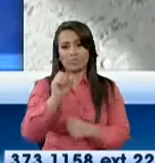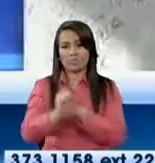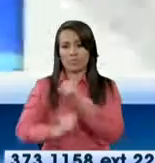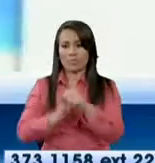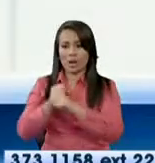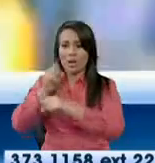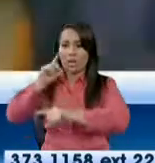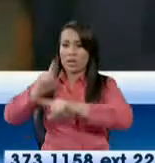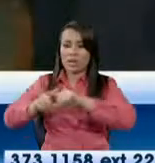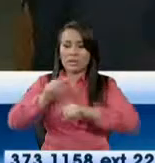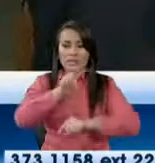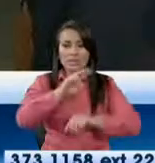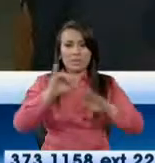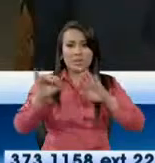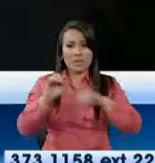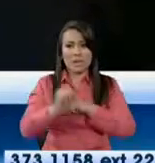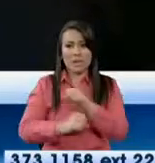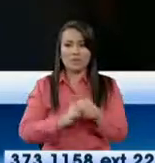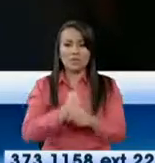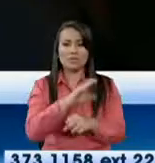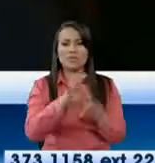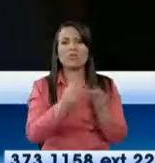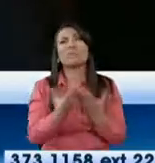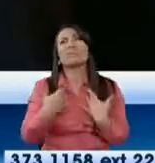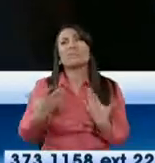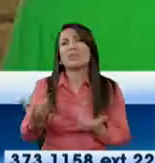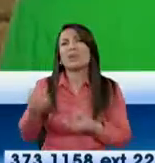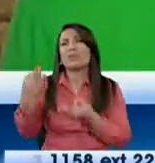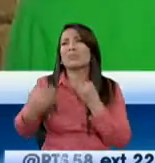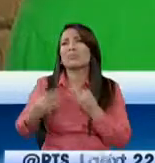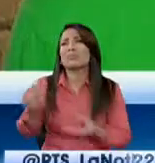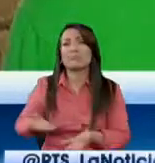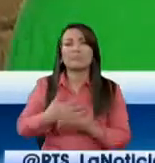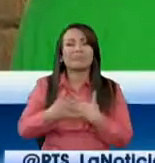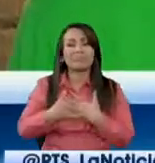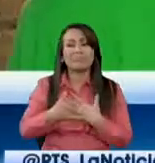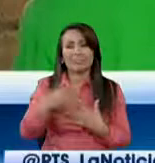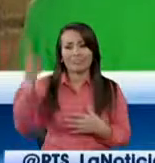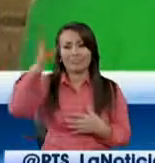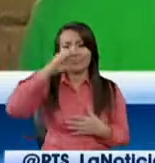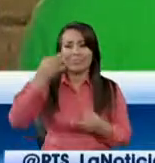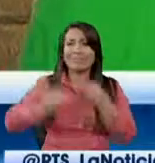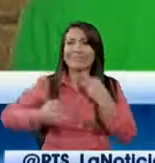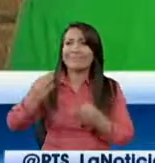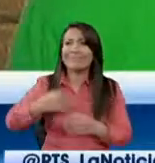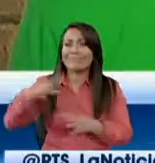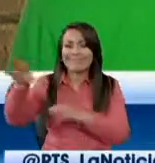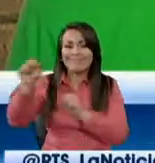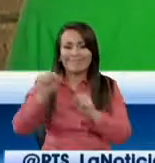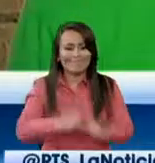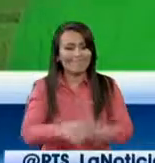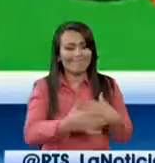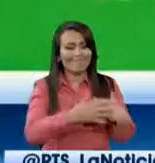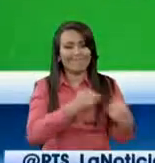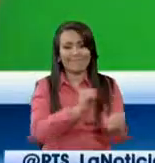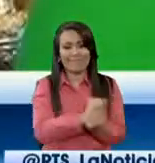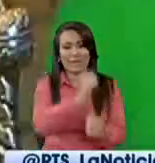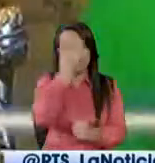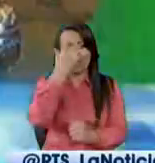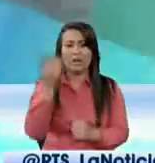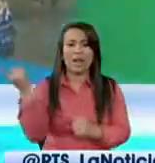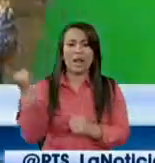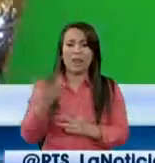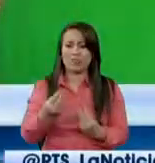hasta 26. Sus familiares piden justicia. Estamos en eso, buscándolo para que se lo meta a prisión. Está